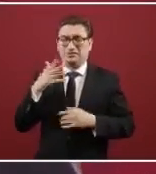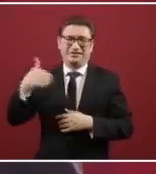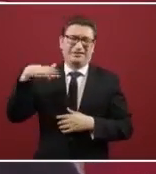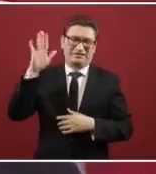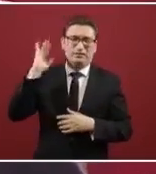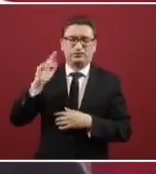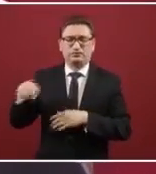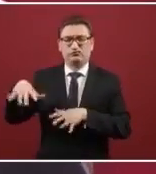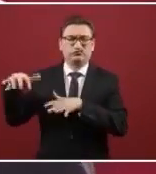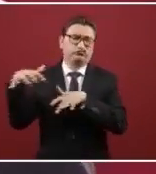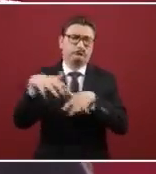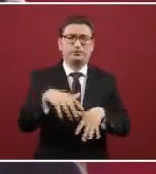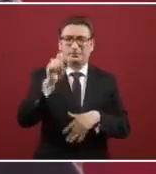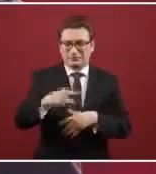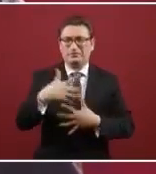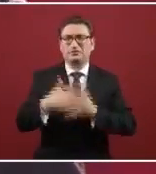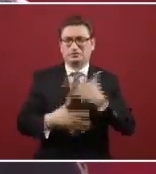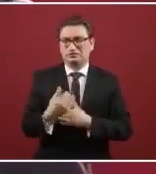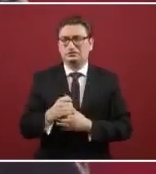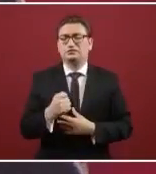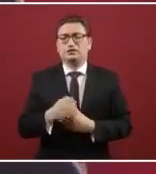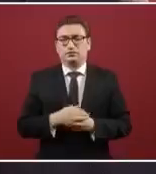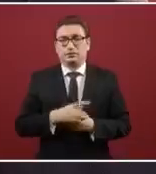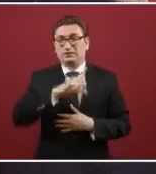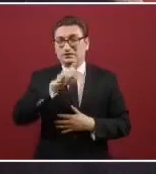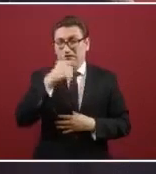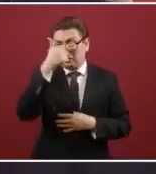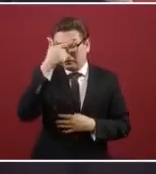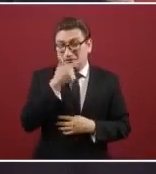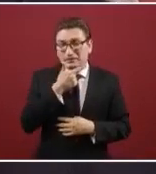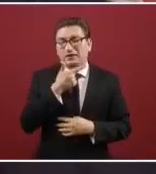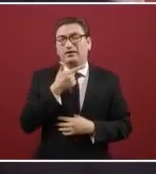entonces, el 15. Y ya en la noche